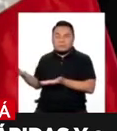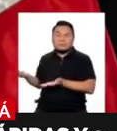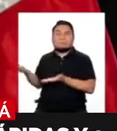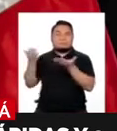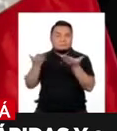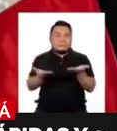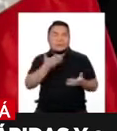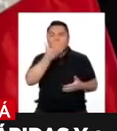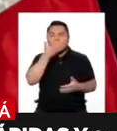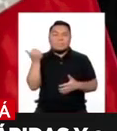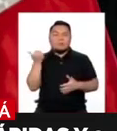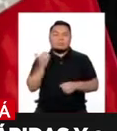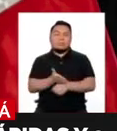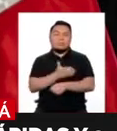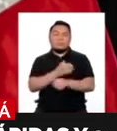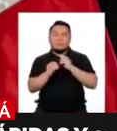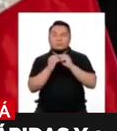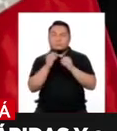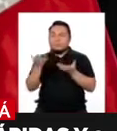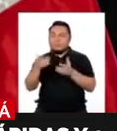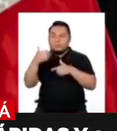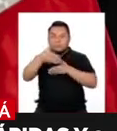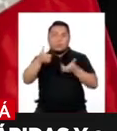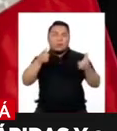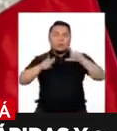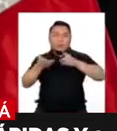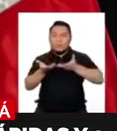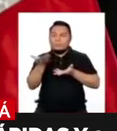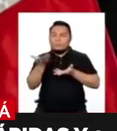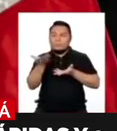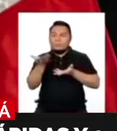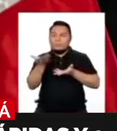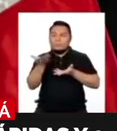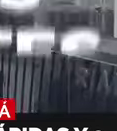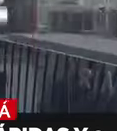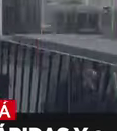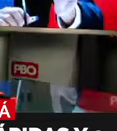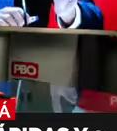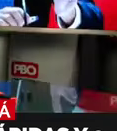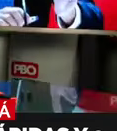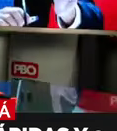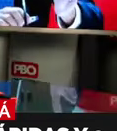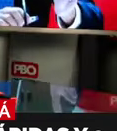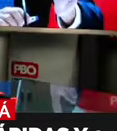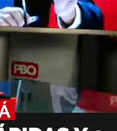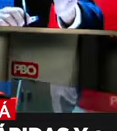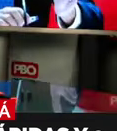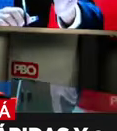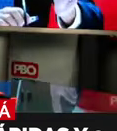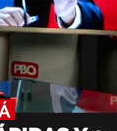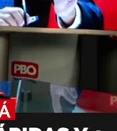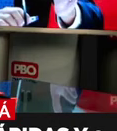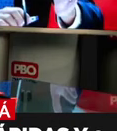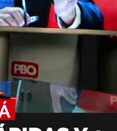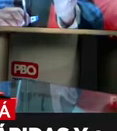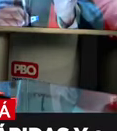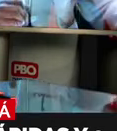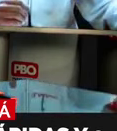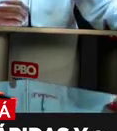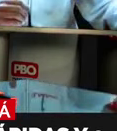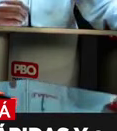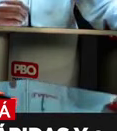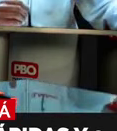semana. Mejoraremos los stocks de los insumos para las pruebas moleculares. ¿No se dan cuenta que entra un